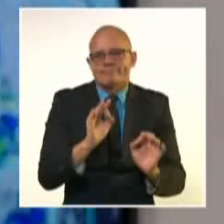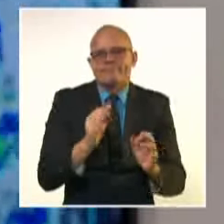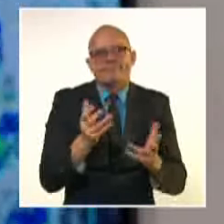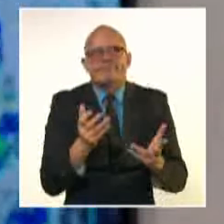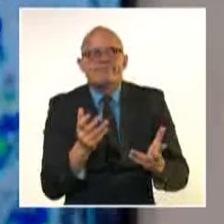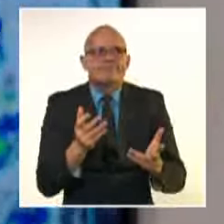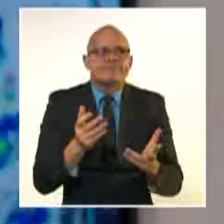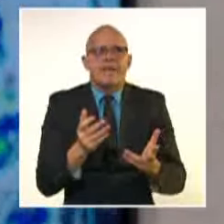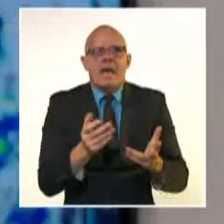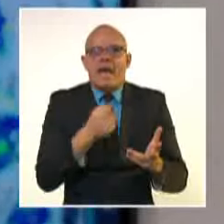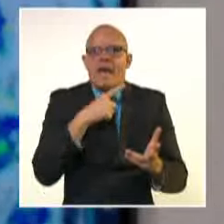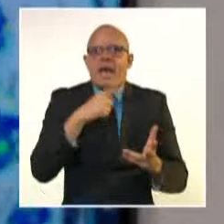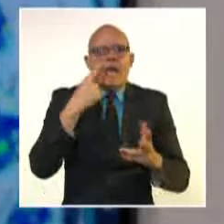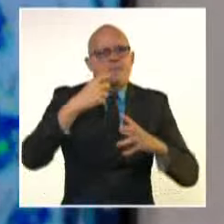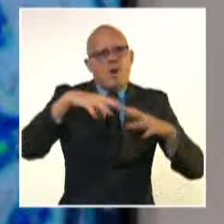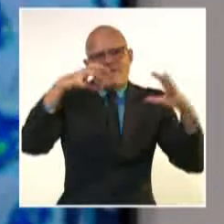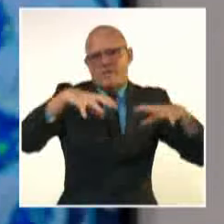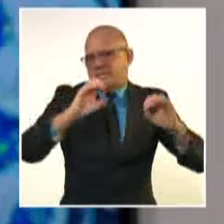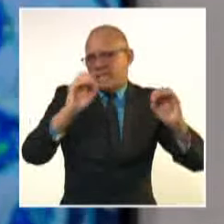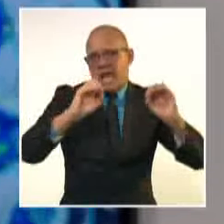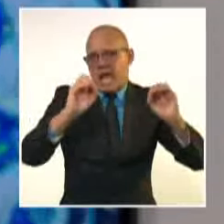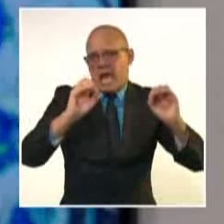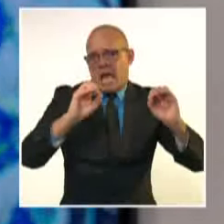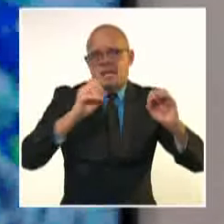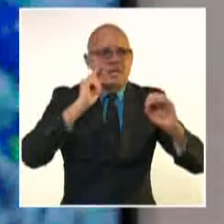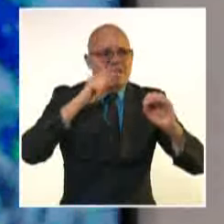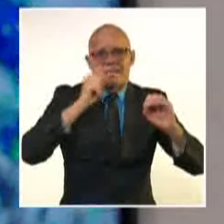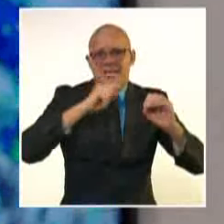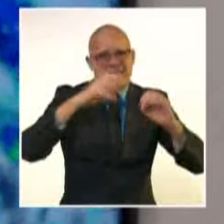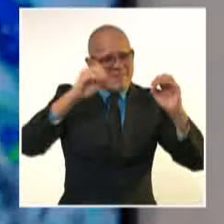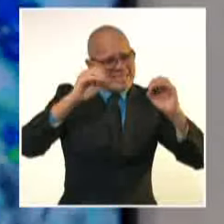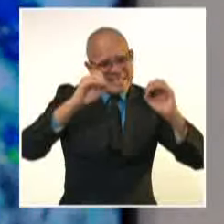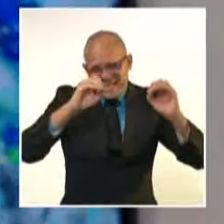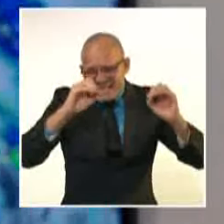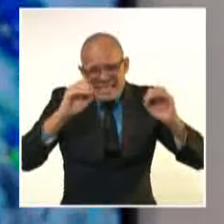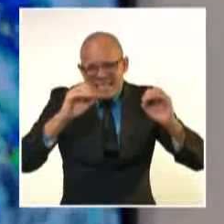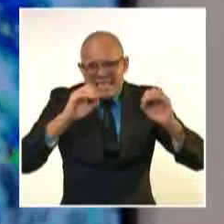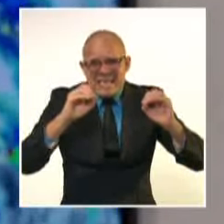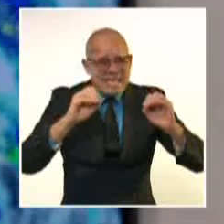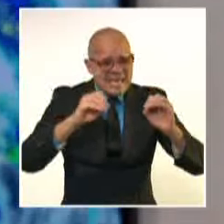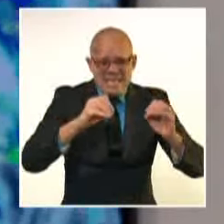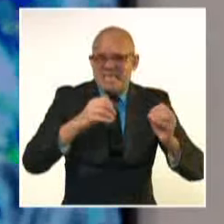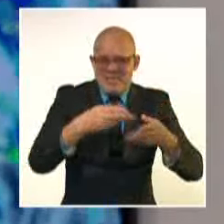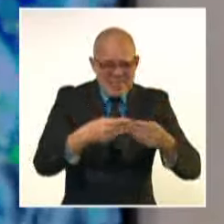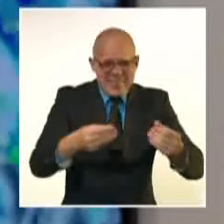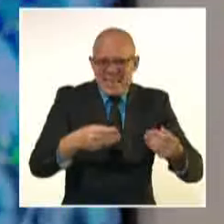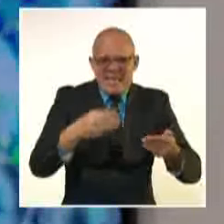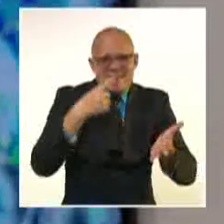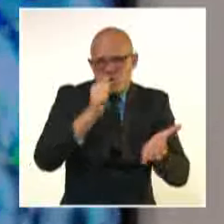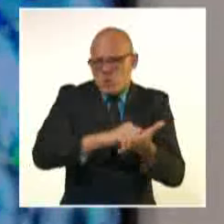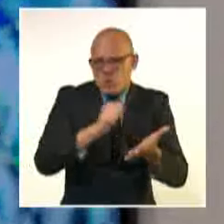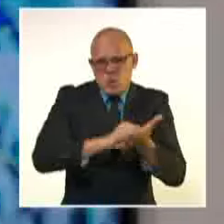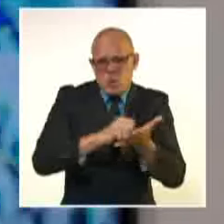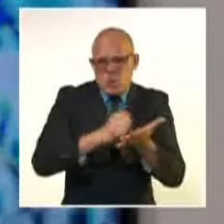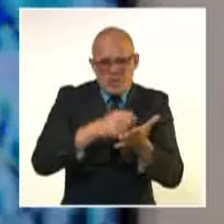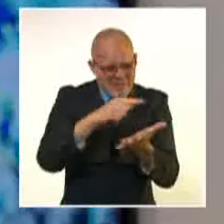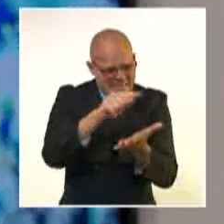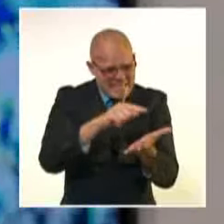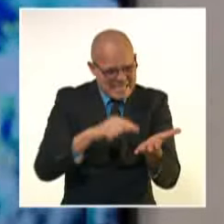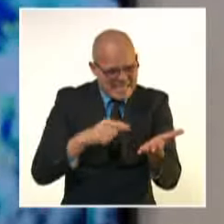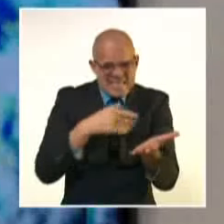de uno de los episodios de sequía más extremos de los últimos años comparados con la sequía que se vivió en el 2003